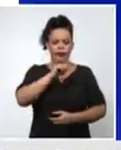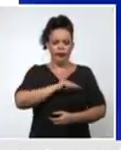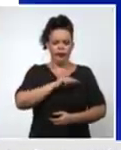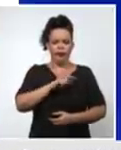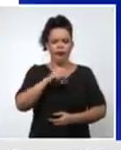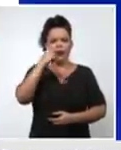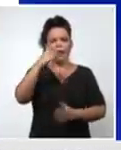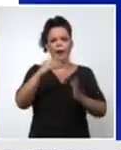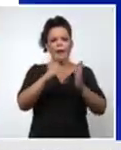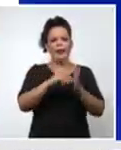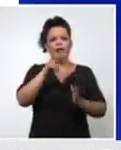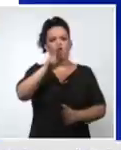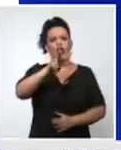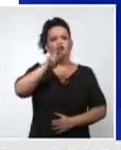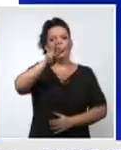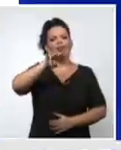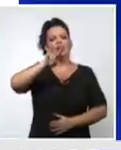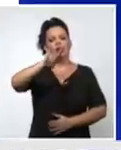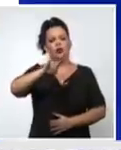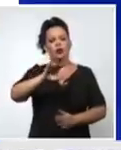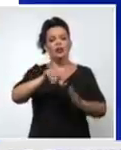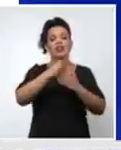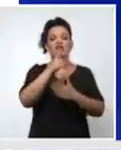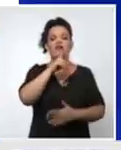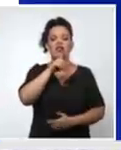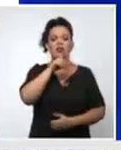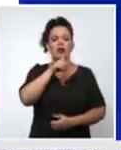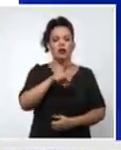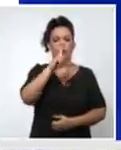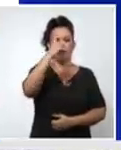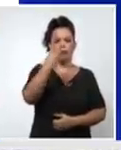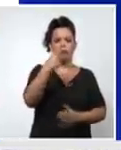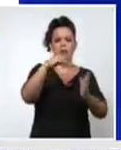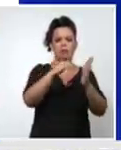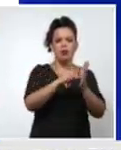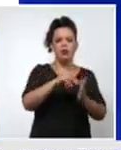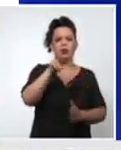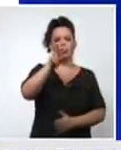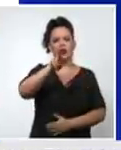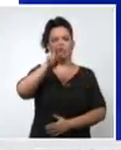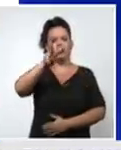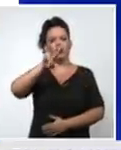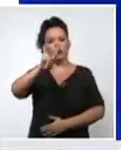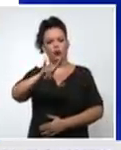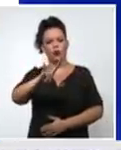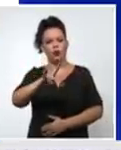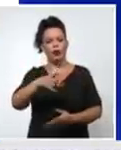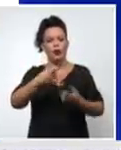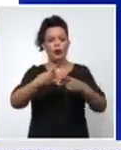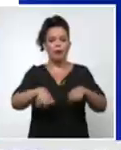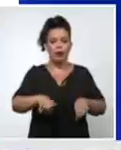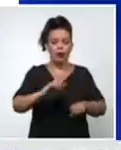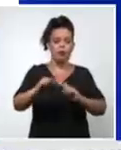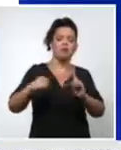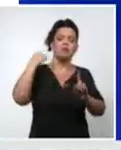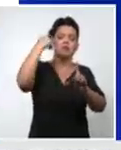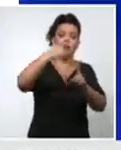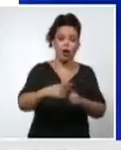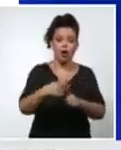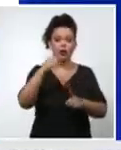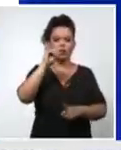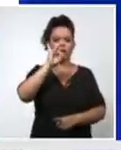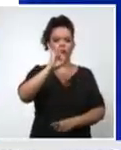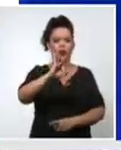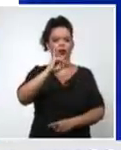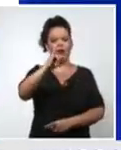1.229. El viernes, 1.229. Y 76 más que lo que se había diagnosticado